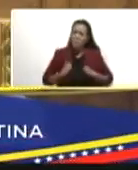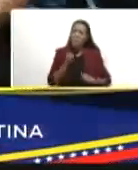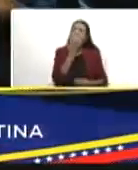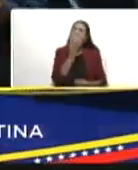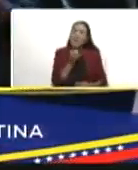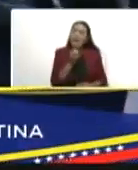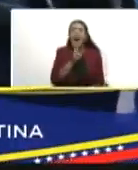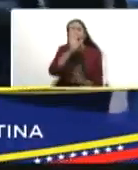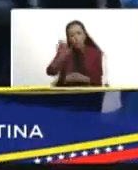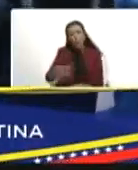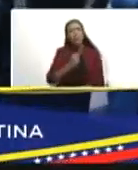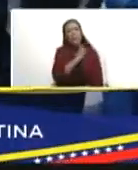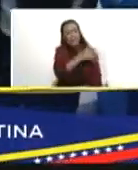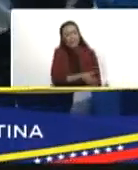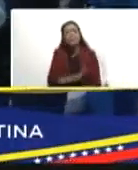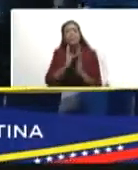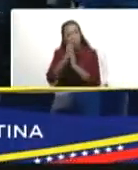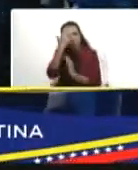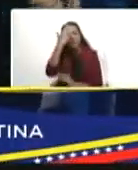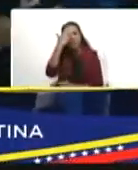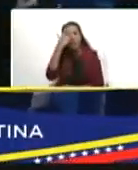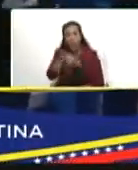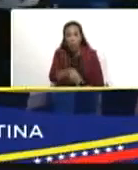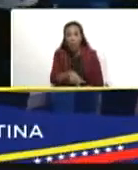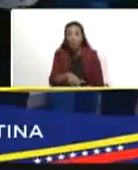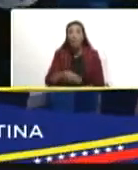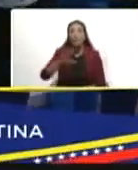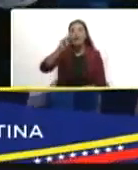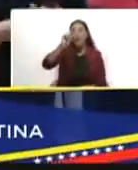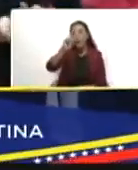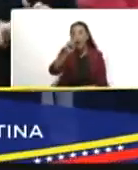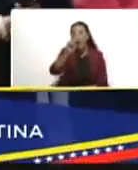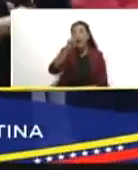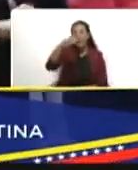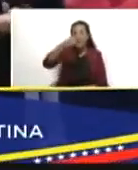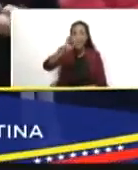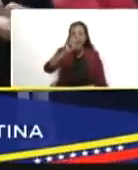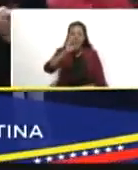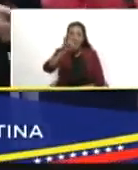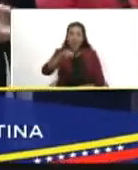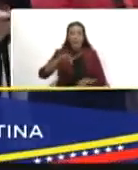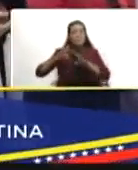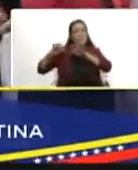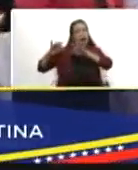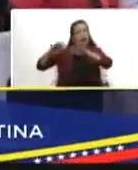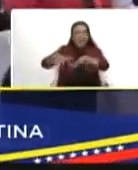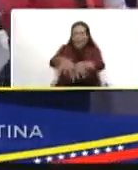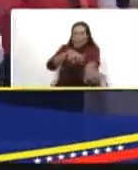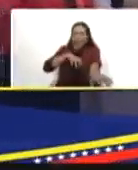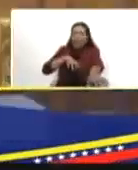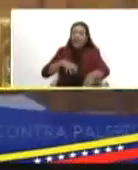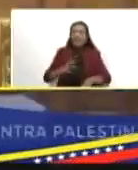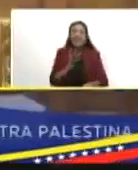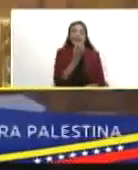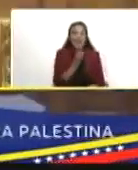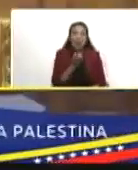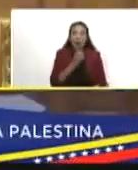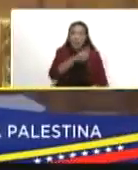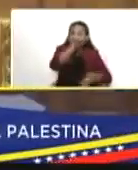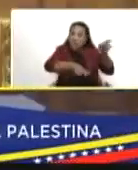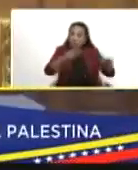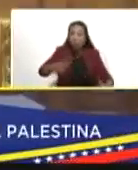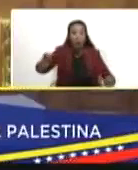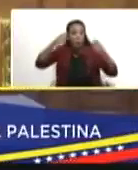palestino recientemente vimos en telavid grandes marcha de israelíes con